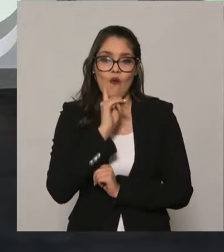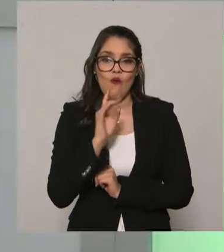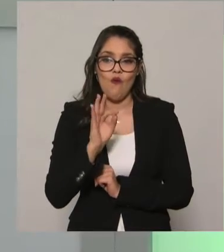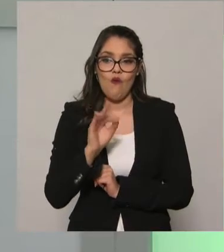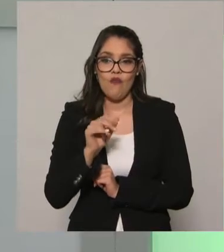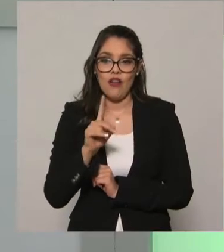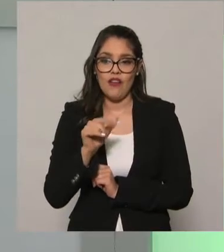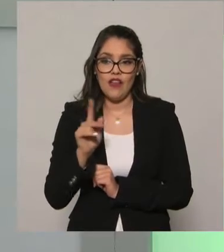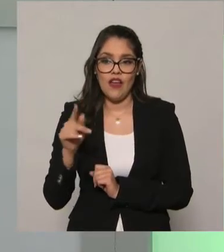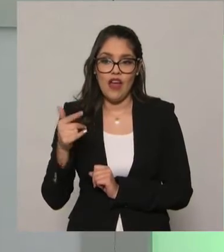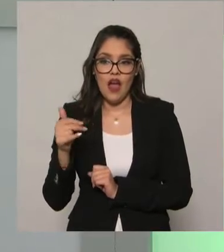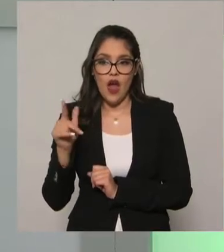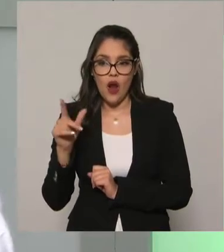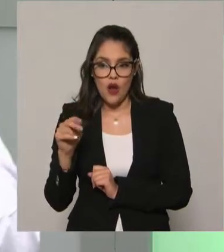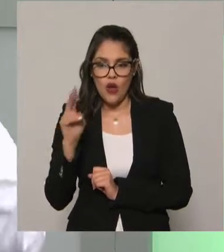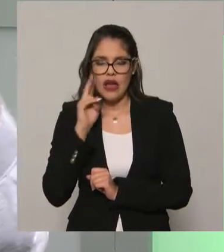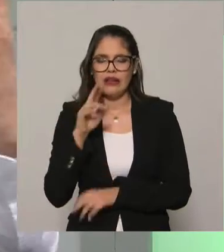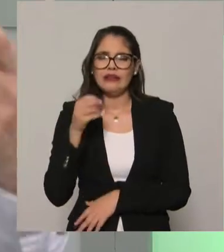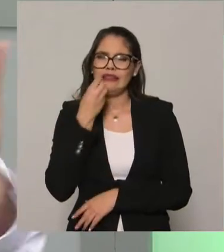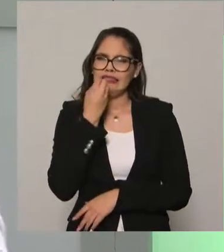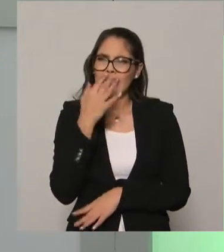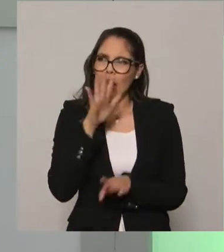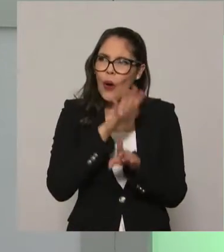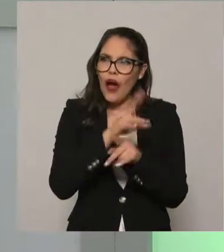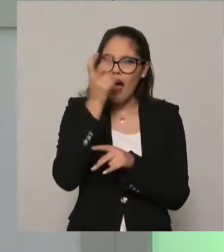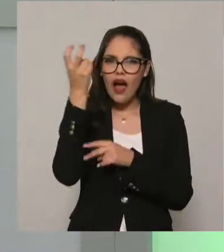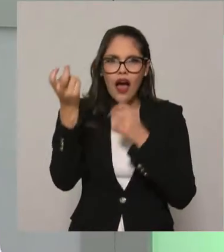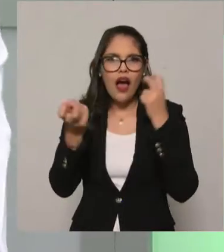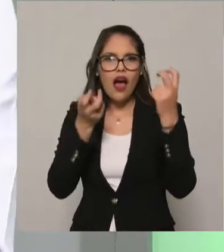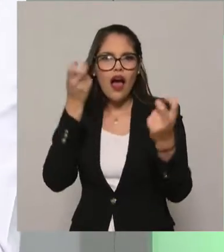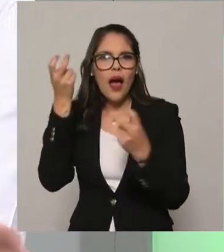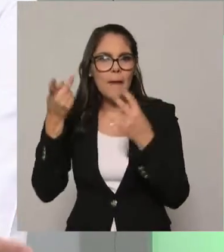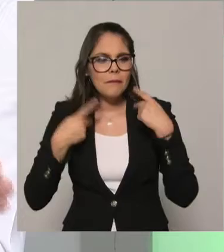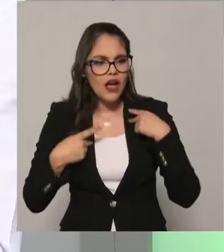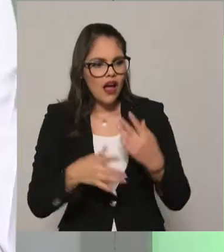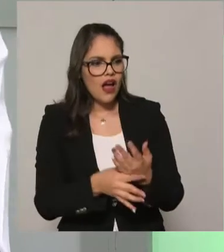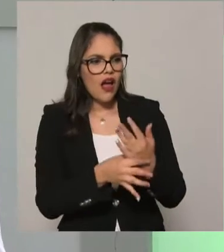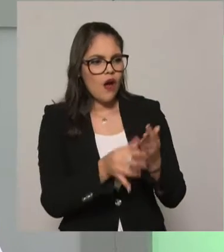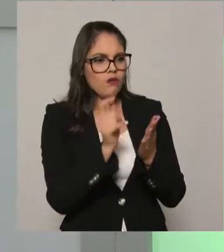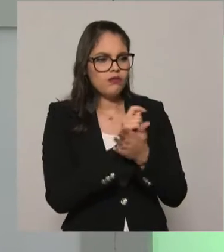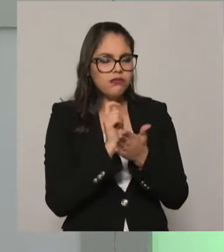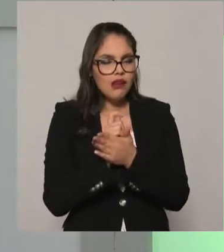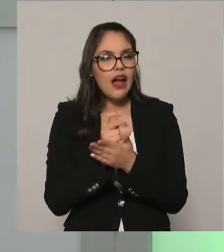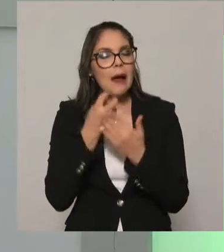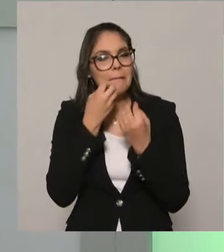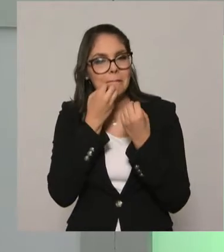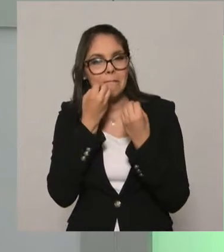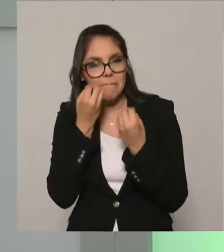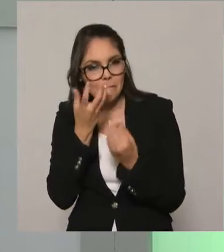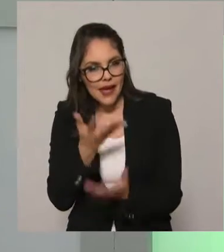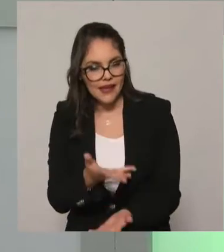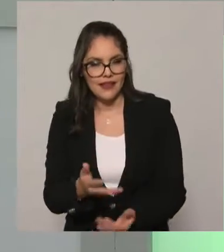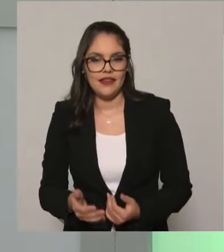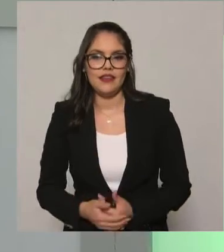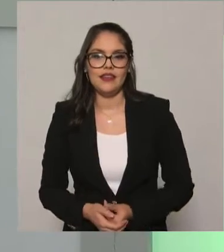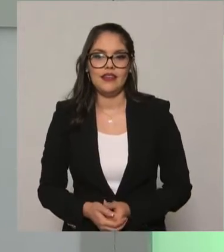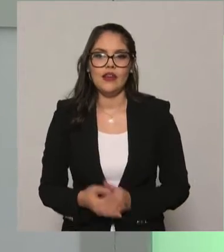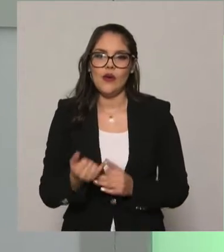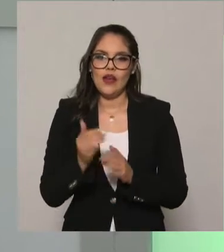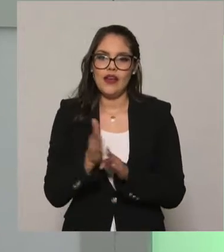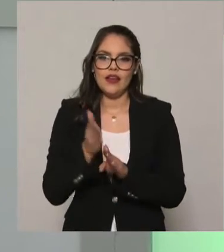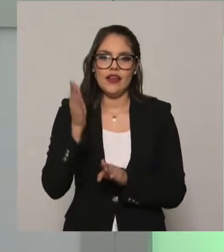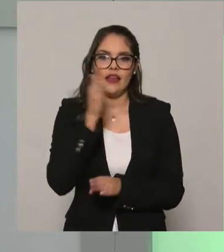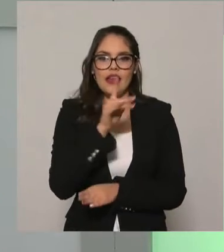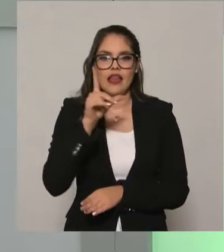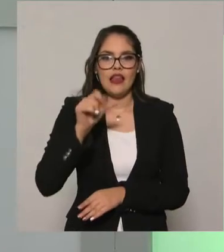es muy bonito buscar quiénes son esos personajes de los murales. Ya puedes regresarte a lo que es la Alameda para